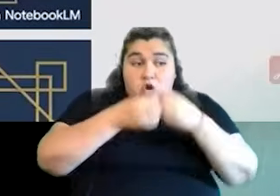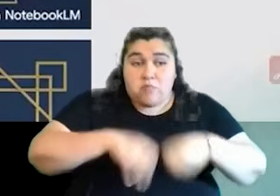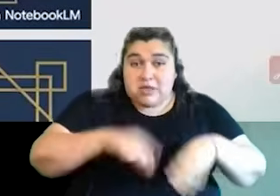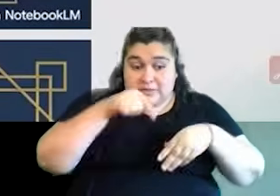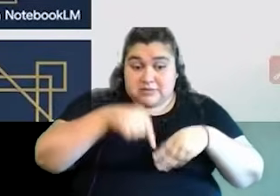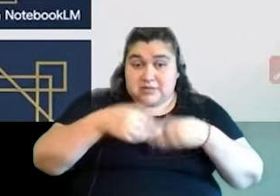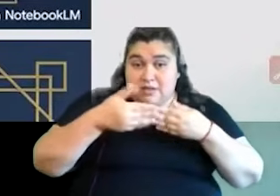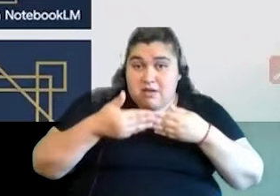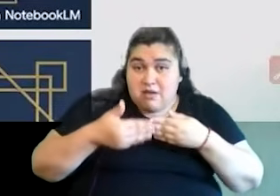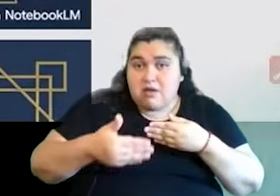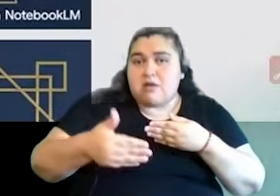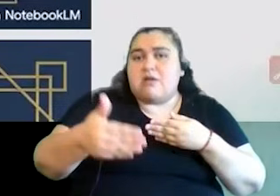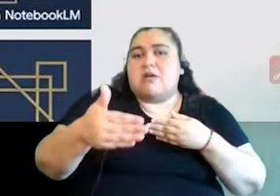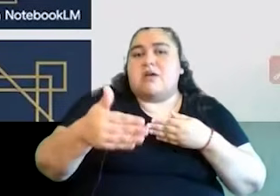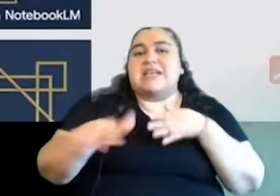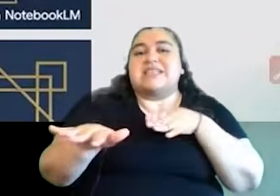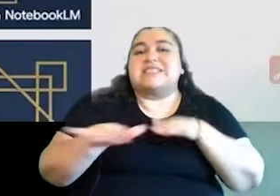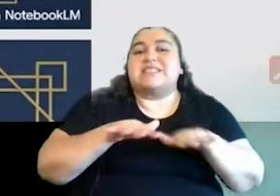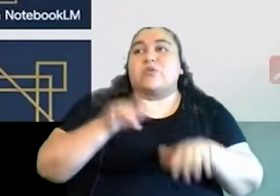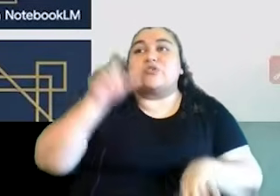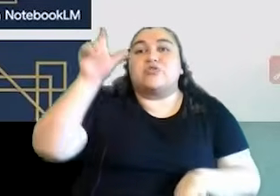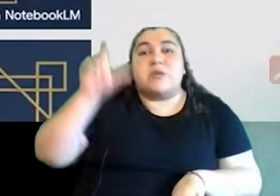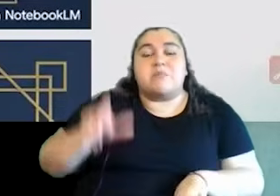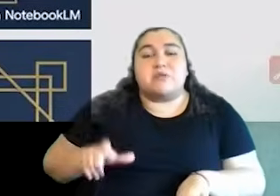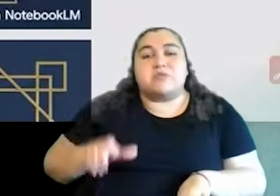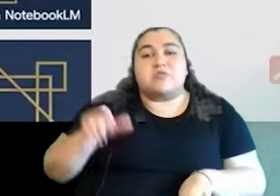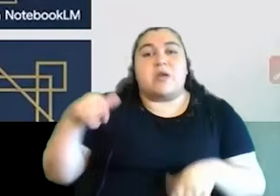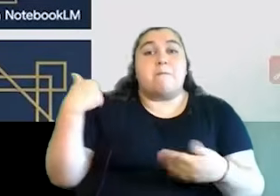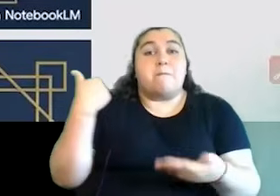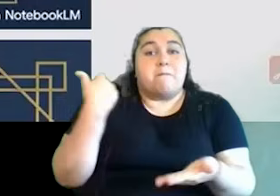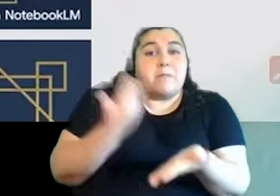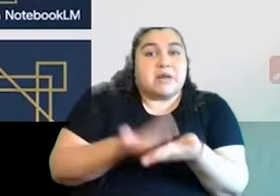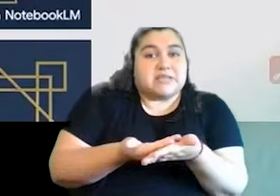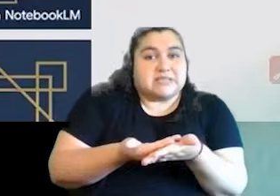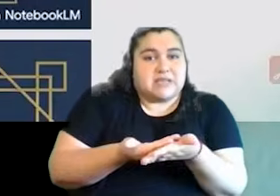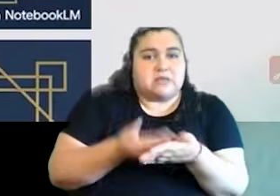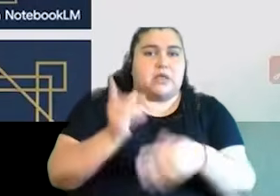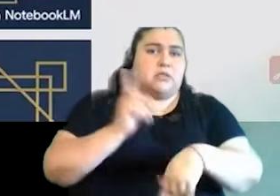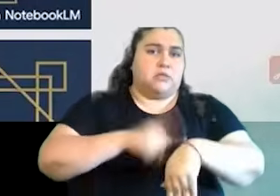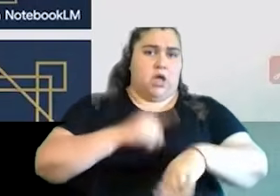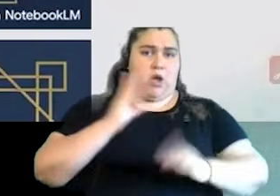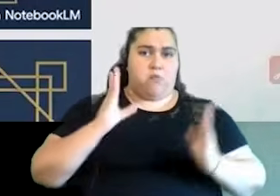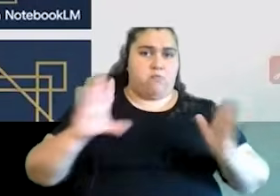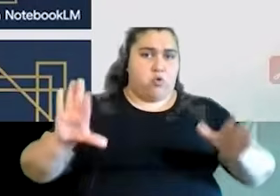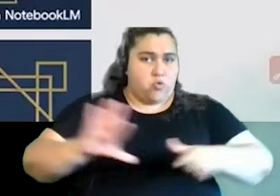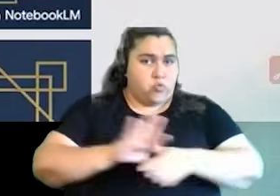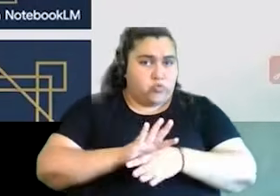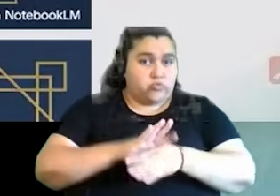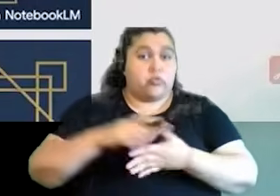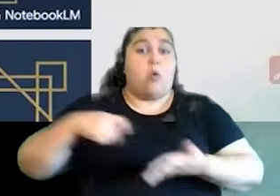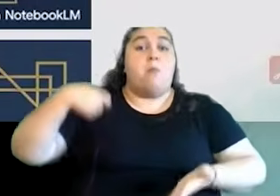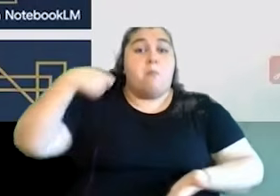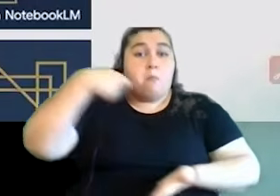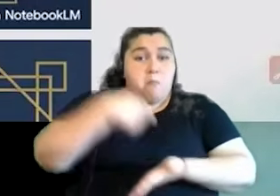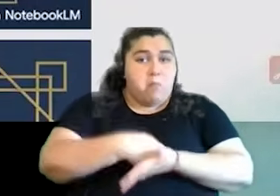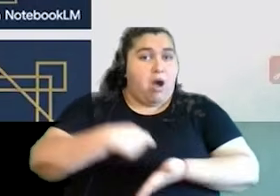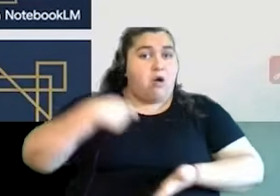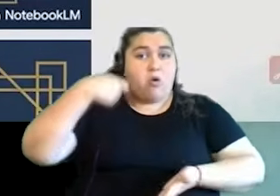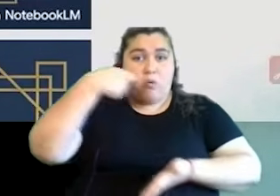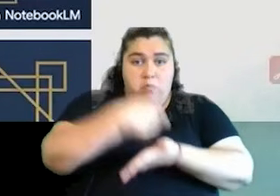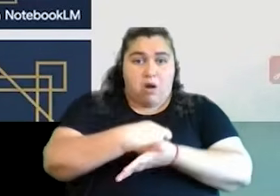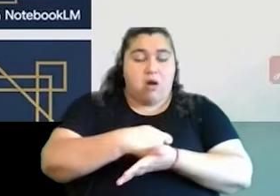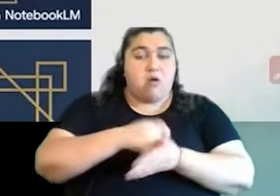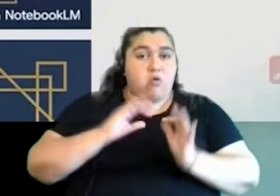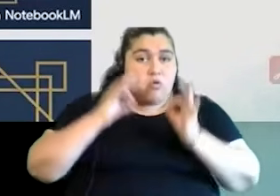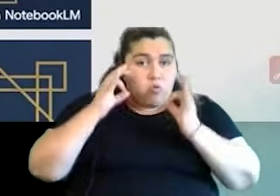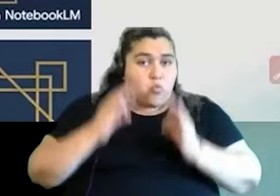las situaciones donde el contribuyente presente a término y pague, y como pago vuelve a destacar